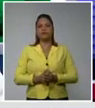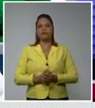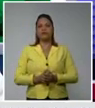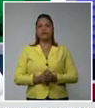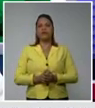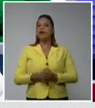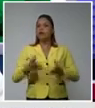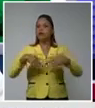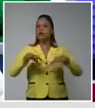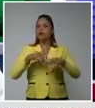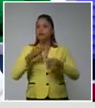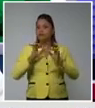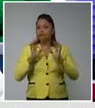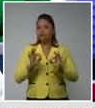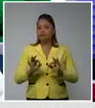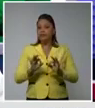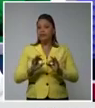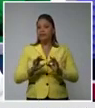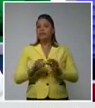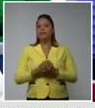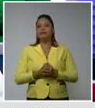pues ya se acumulan